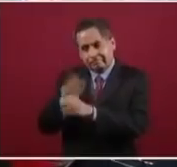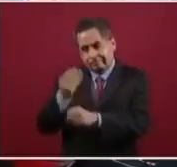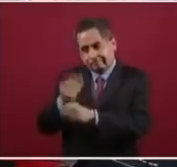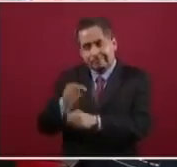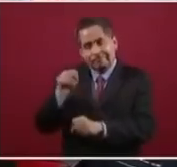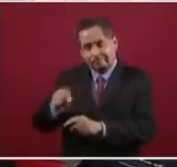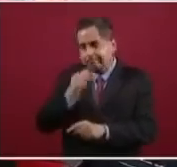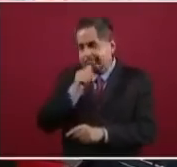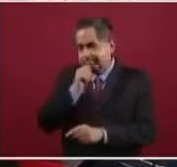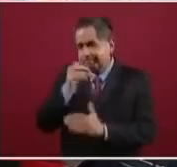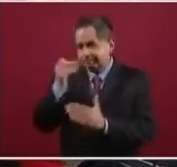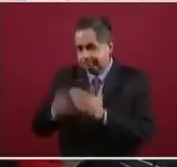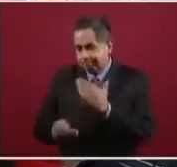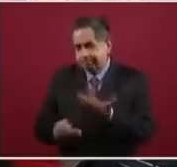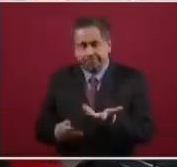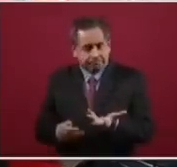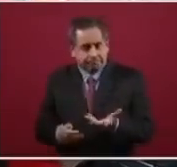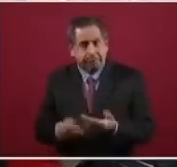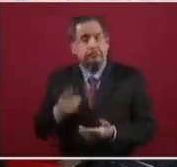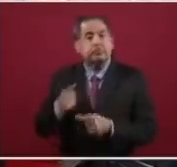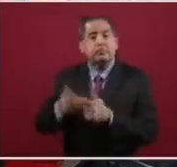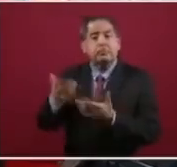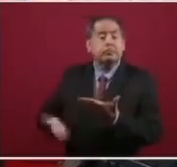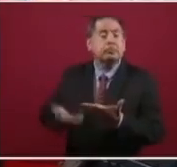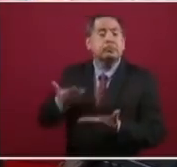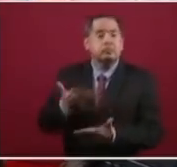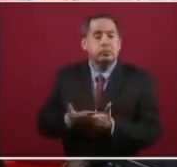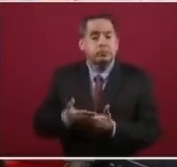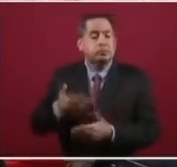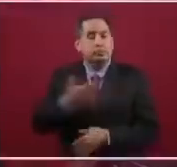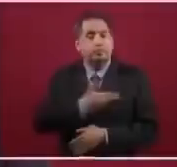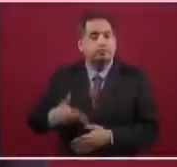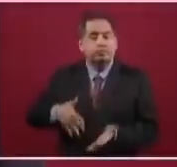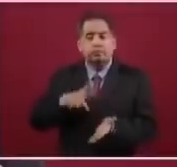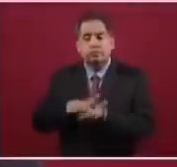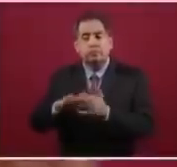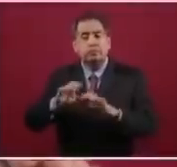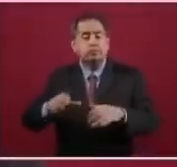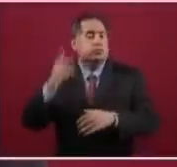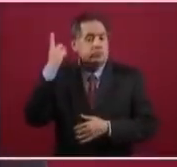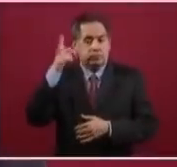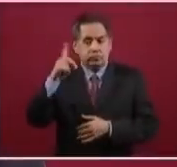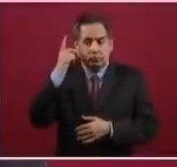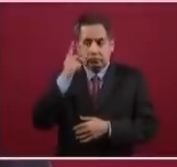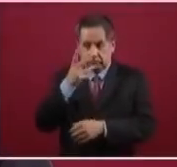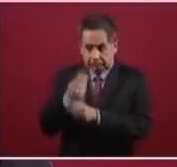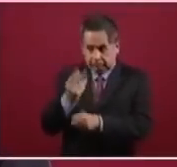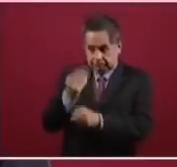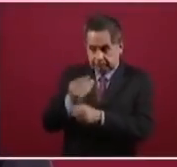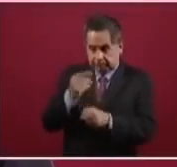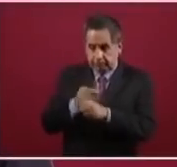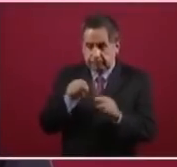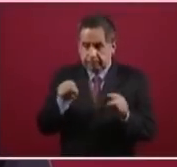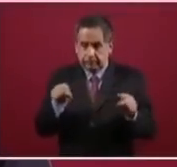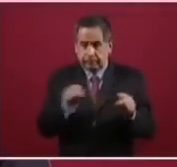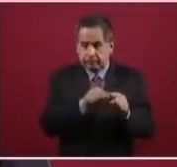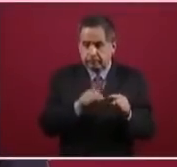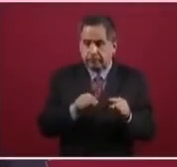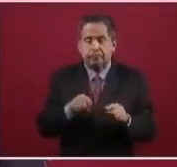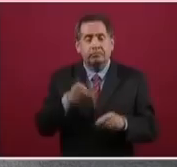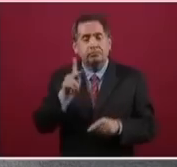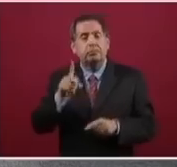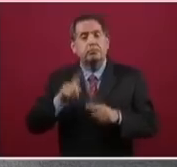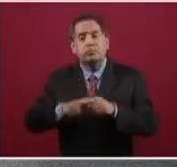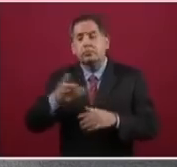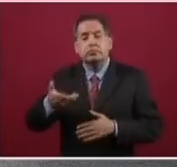y había una propuesta del apoyo del presidente que al gobierno de durango para construirla pero lo que lo que hubo una